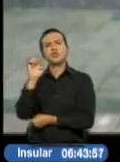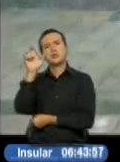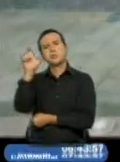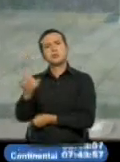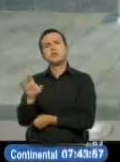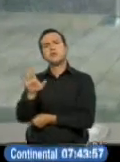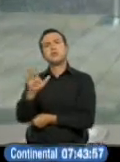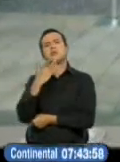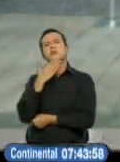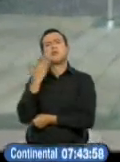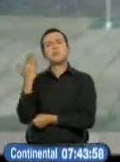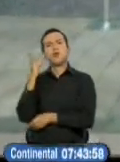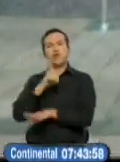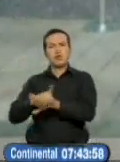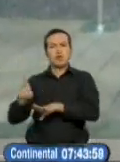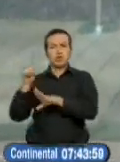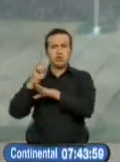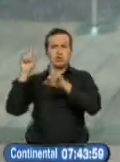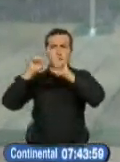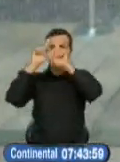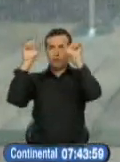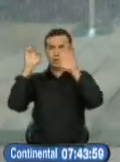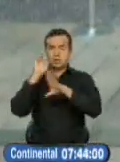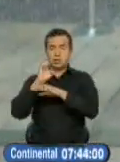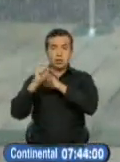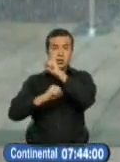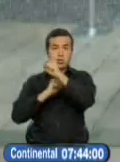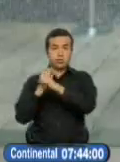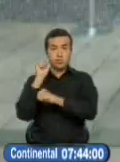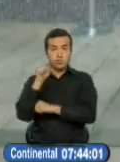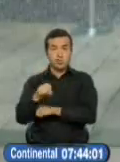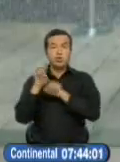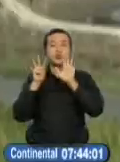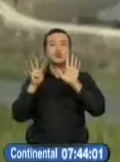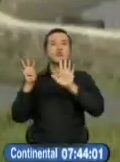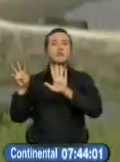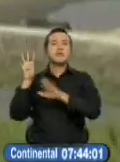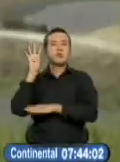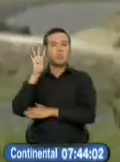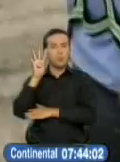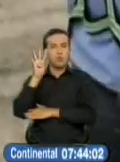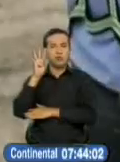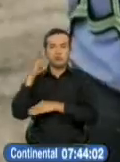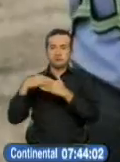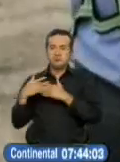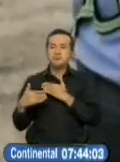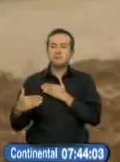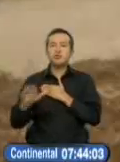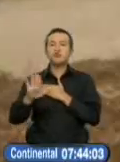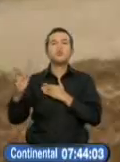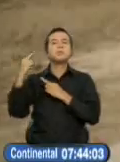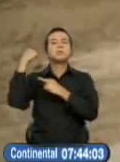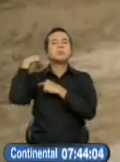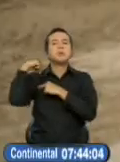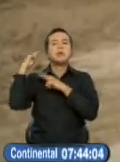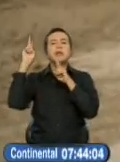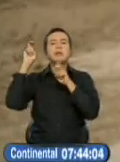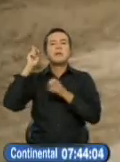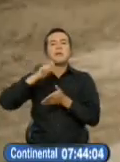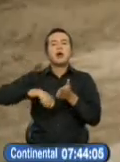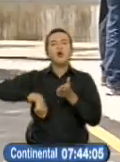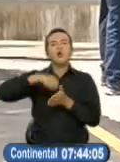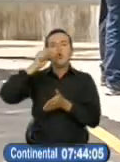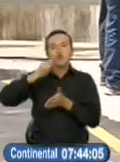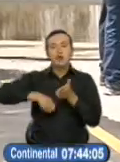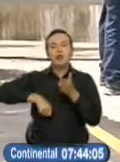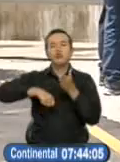había desempeñado como director de la empresa en Ecuador desde 1994. Durante ese tiempo fue el responsable de la adjudicación y